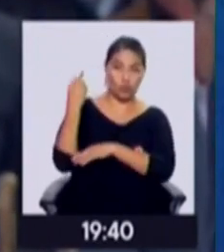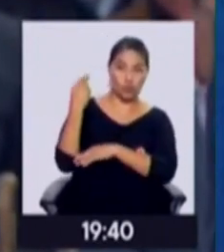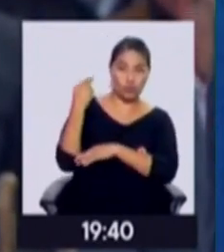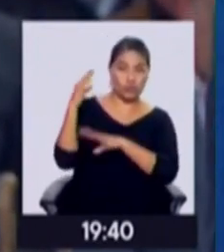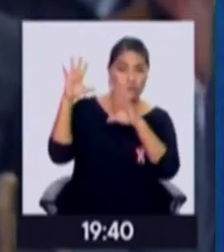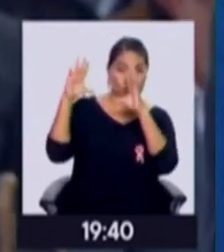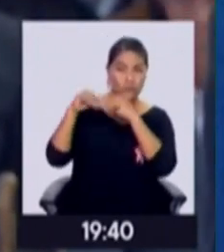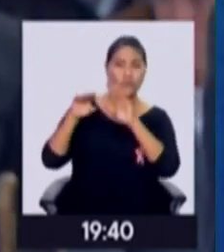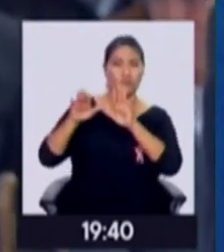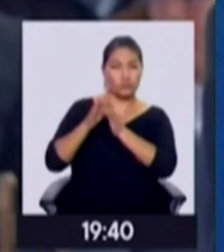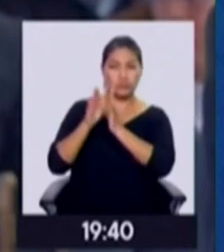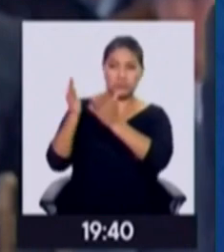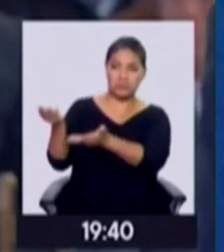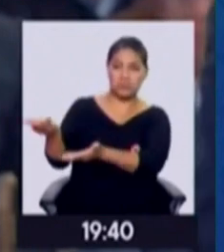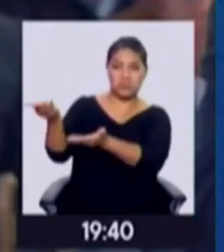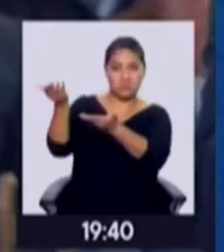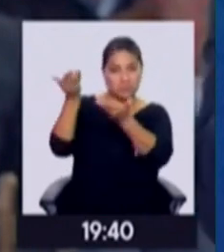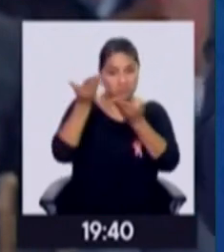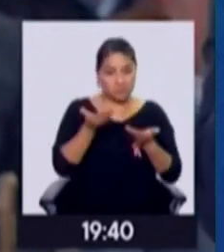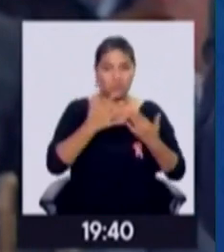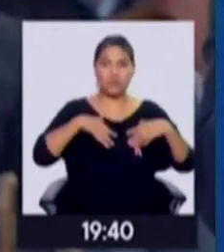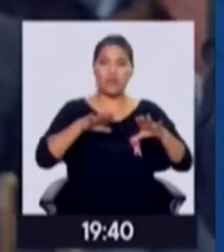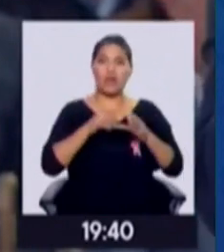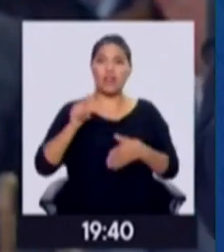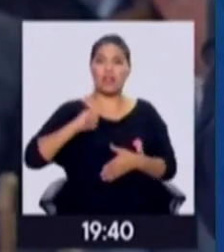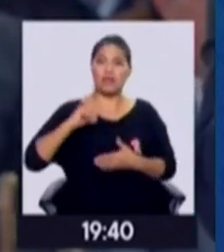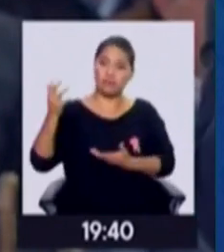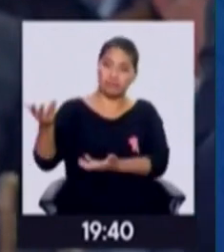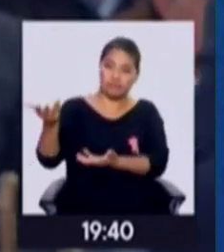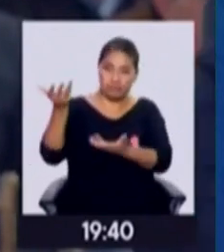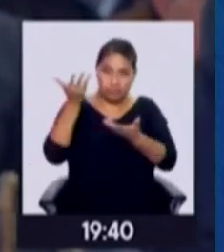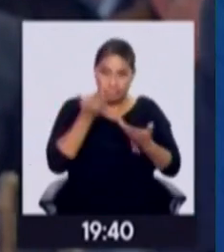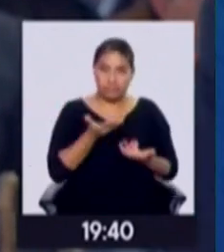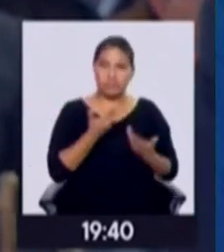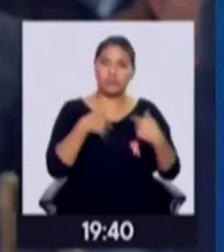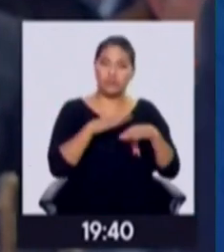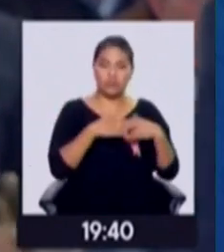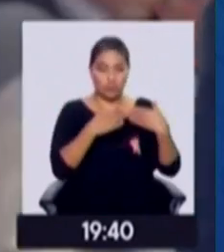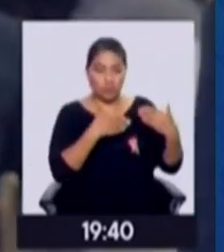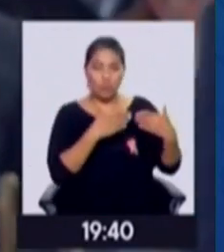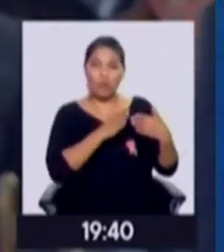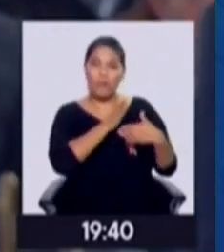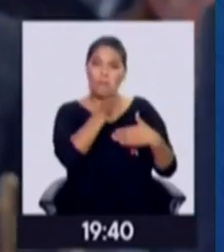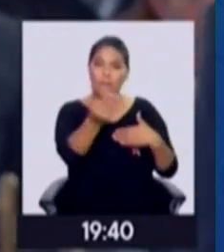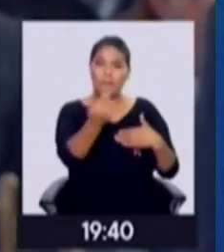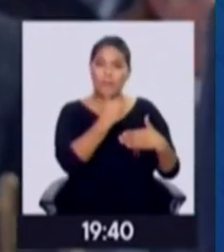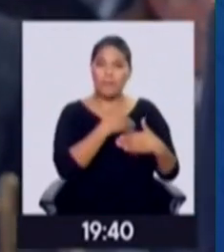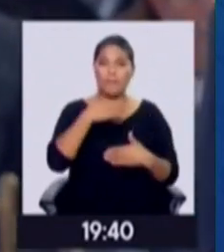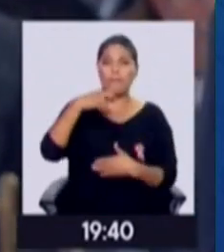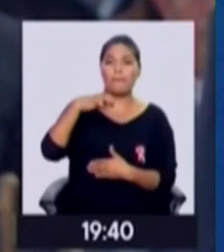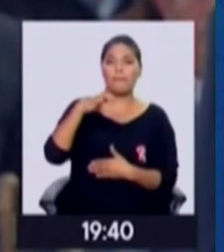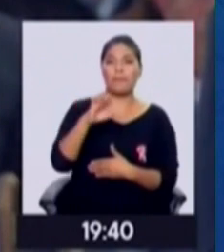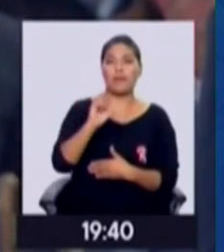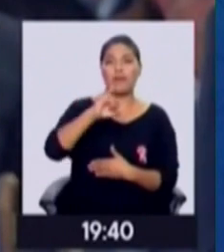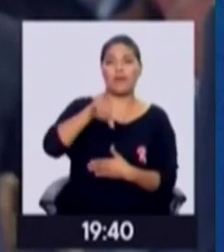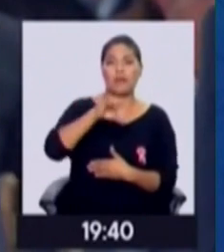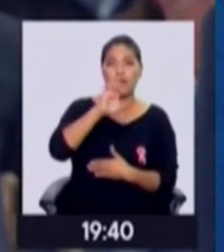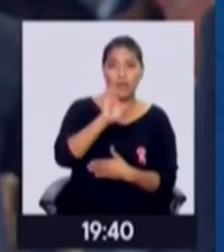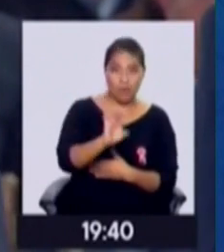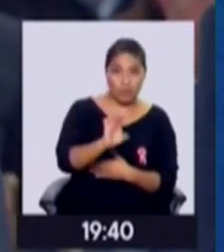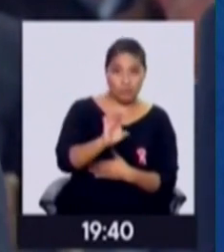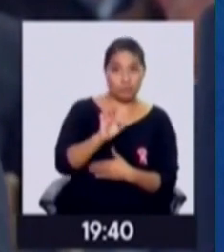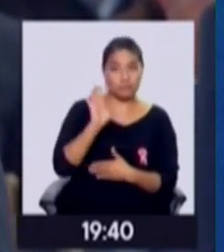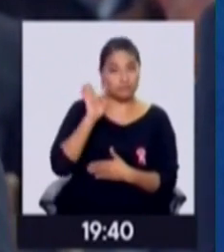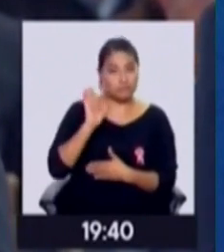qué vamos a hacer en este caso y a quién le voy a dar la razón. Por lo tanto, cuando Rafael López Aliaga, de una